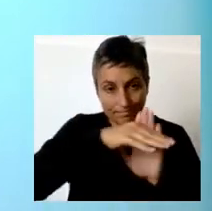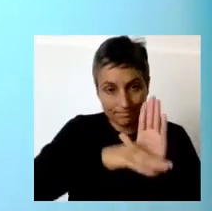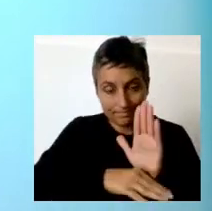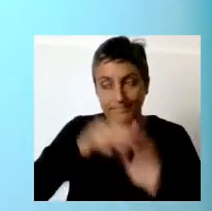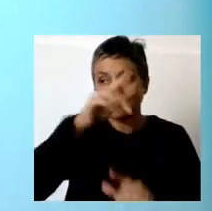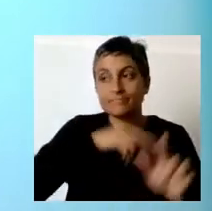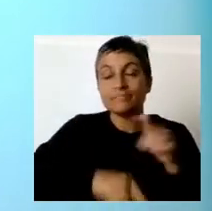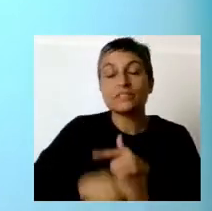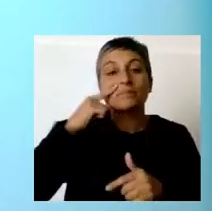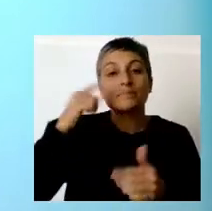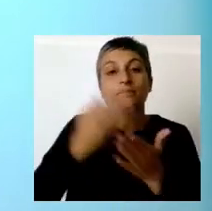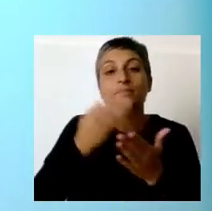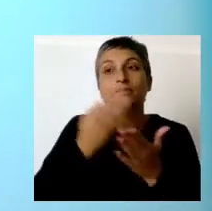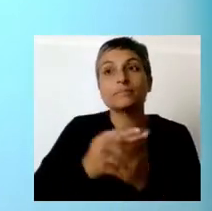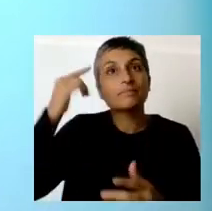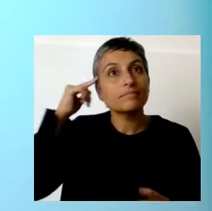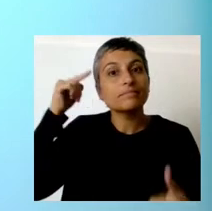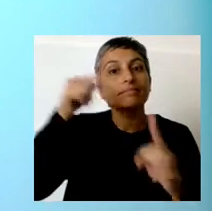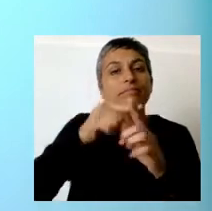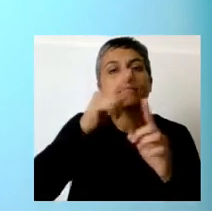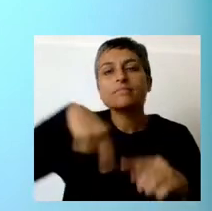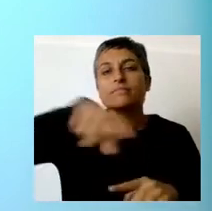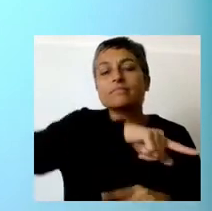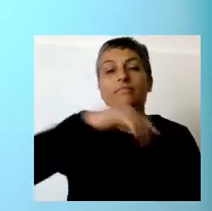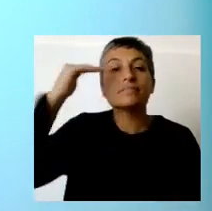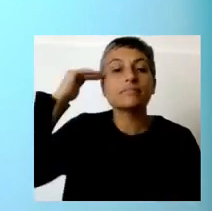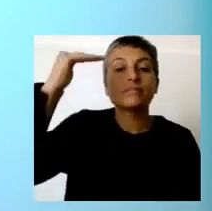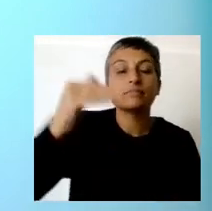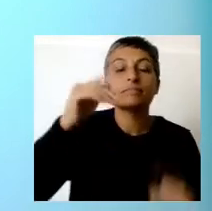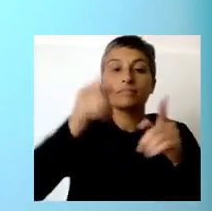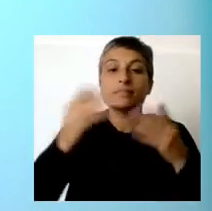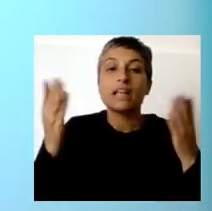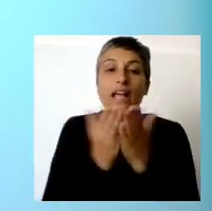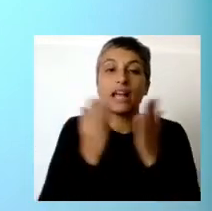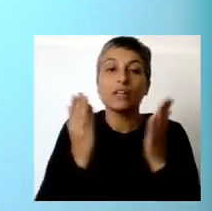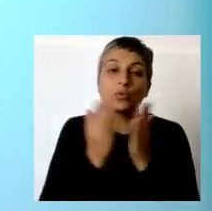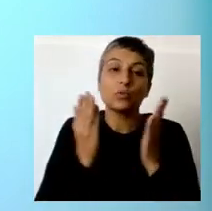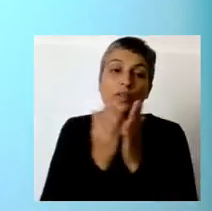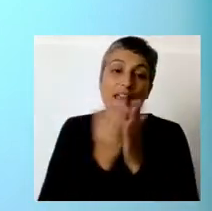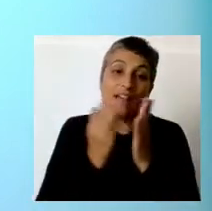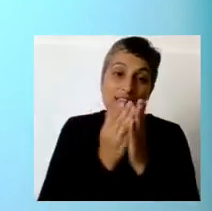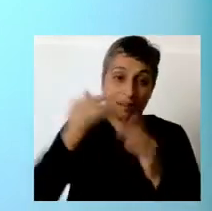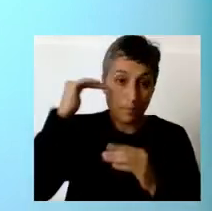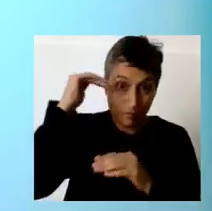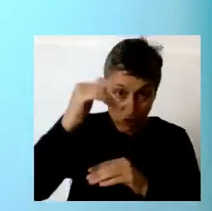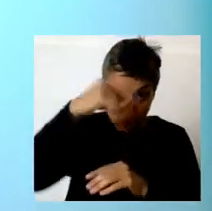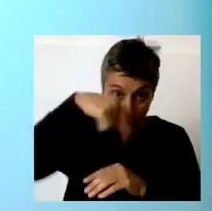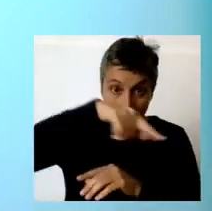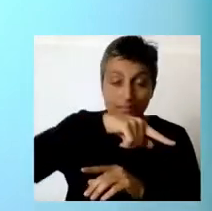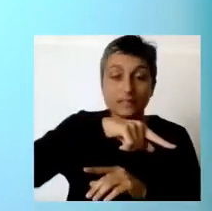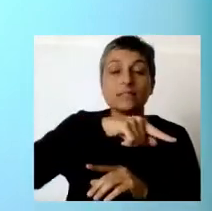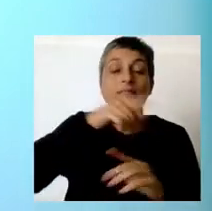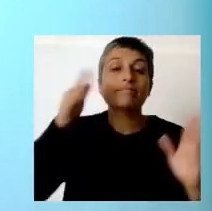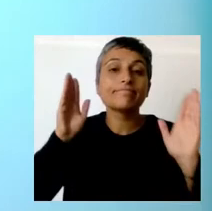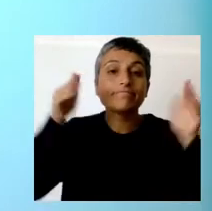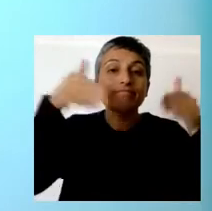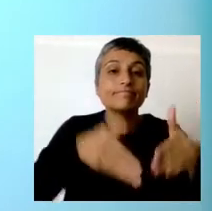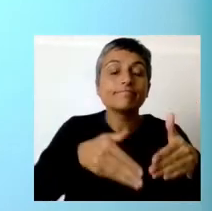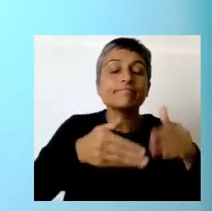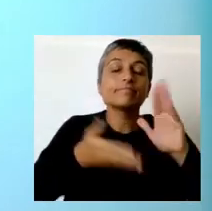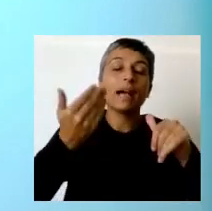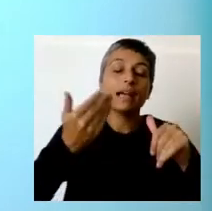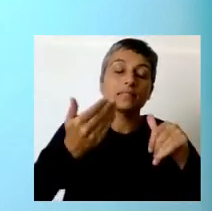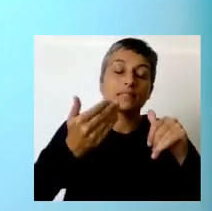docentes y estudiantes de CFE, enfocadas principalmente en lo que es la competencia